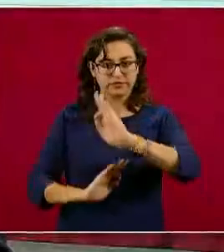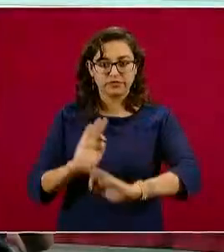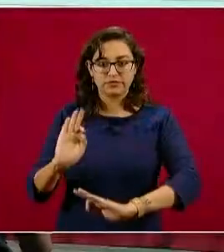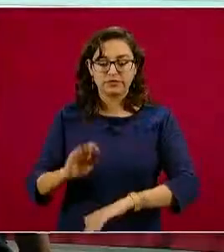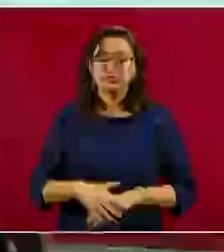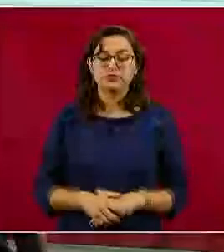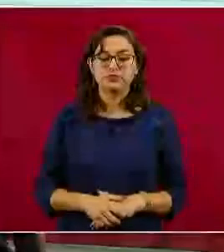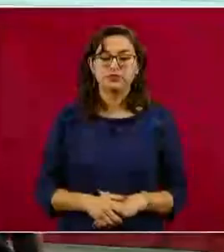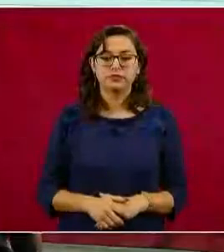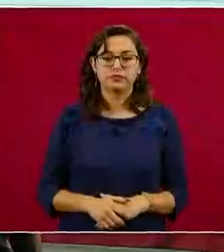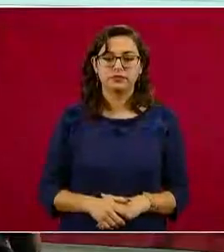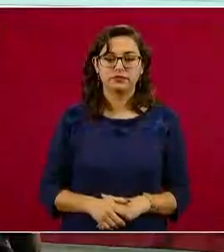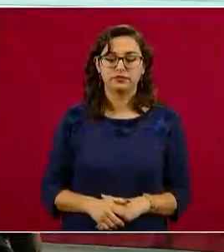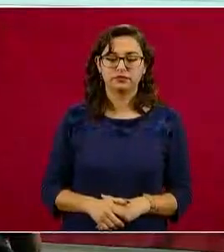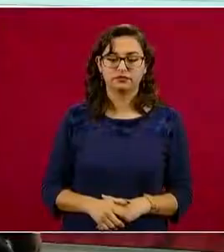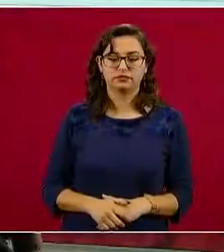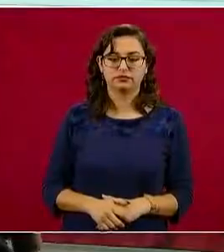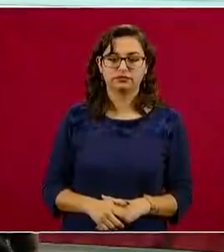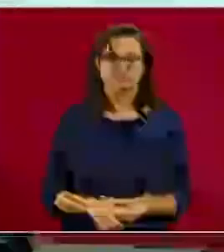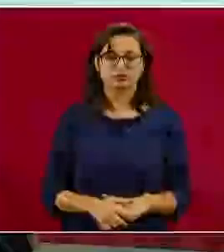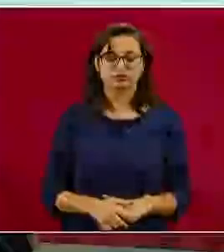favor.